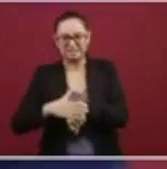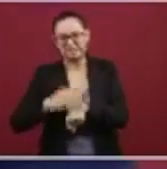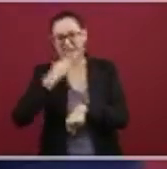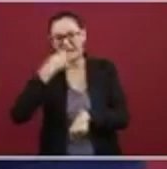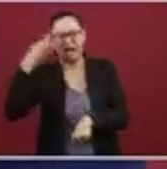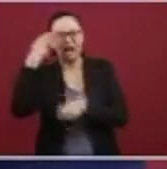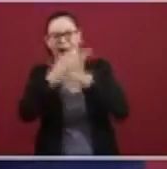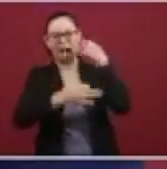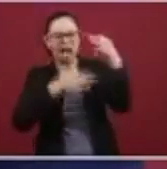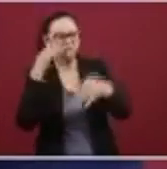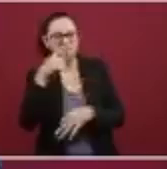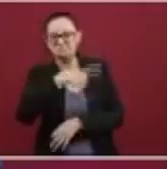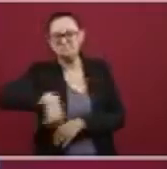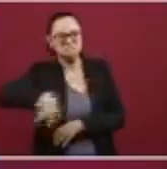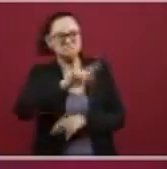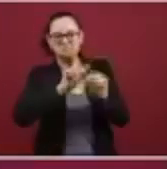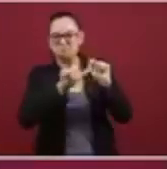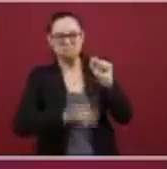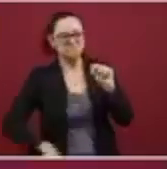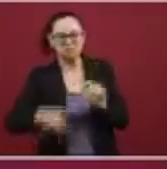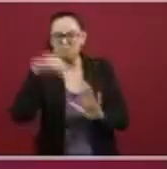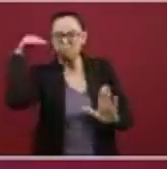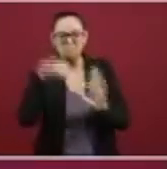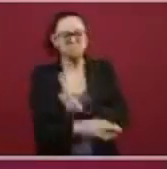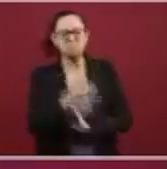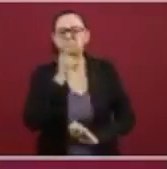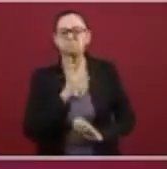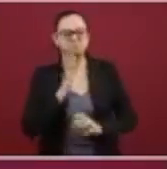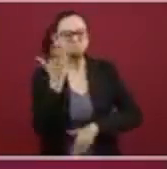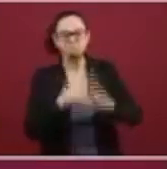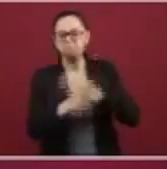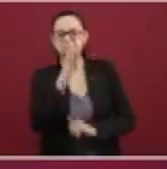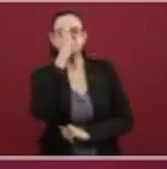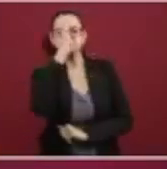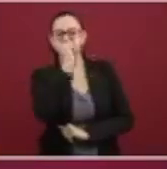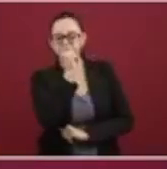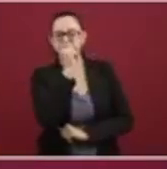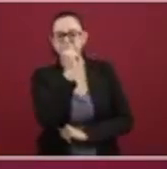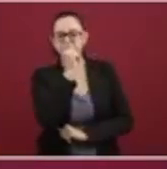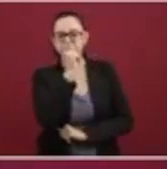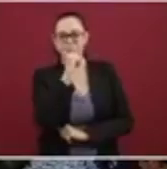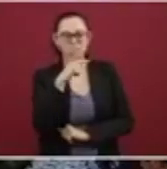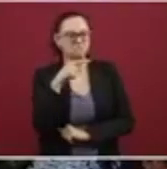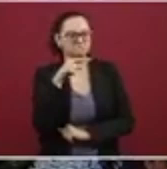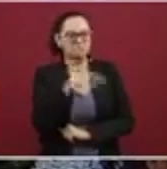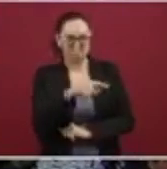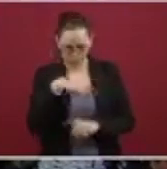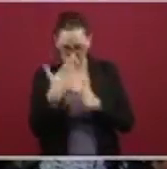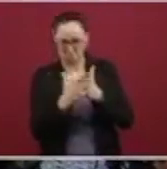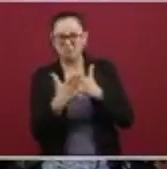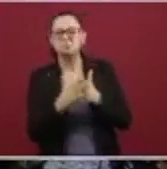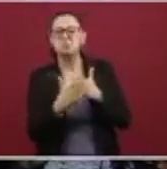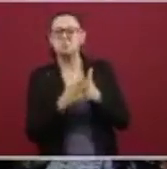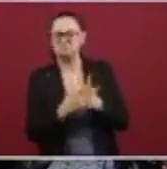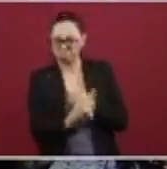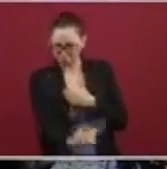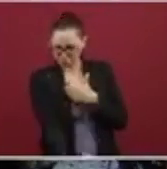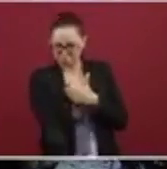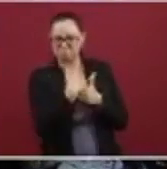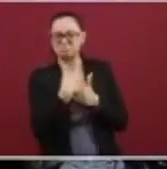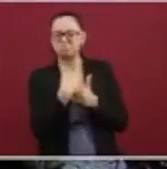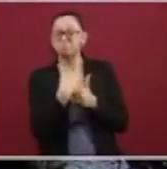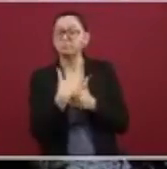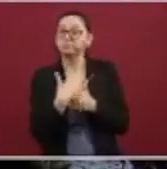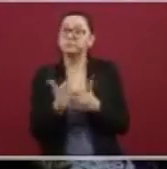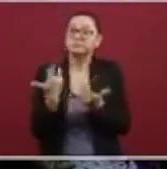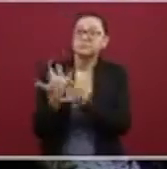poder sacar adelante la industria petrolera y que íbamos a tener que ir a buscarlos, pues